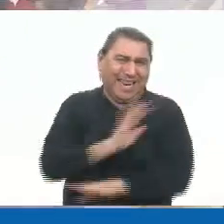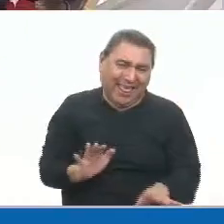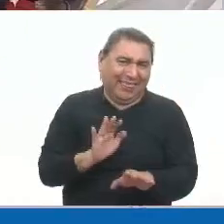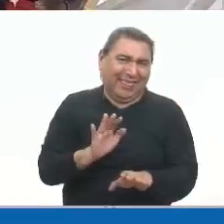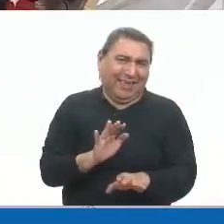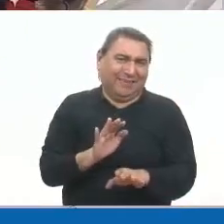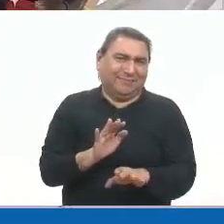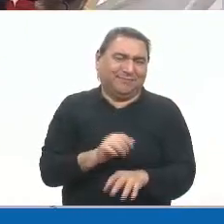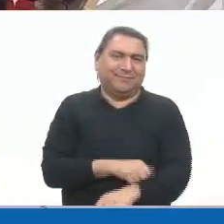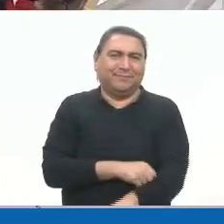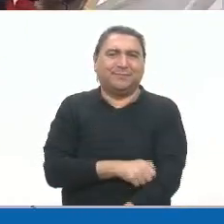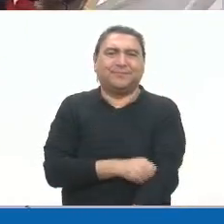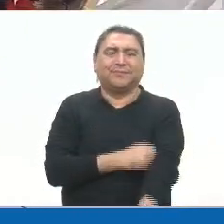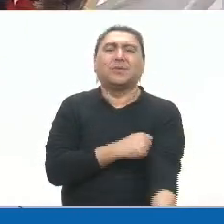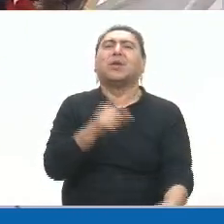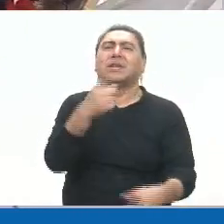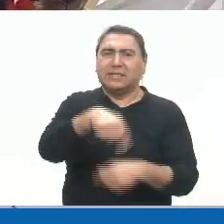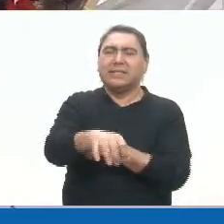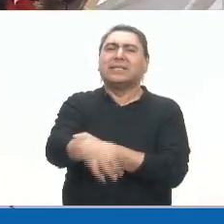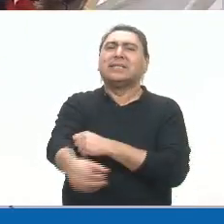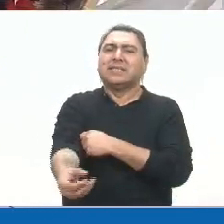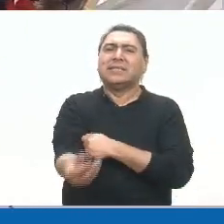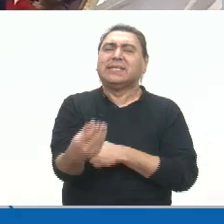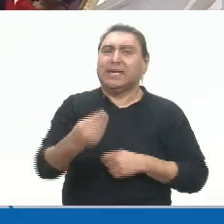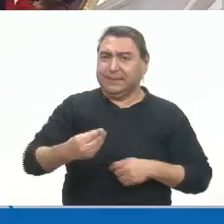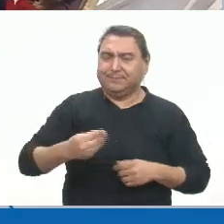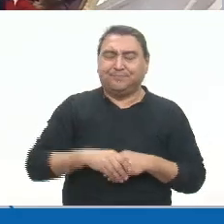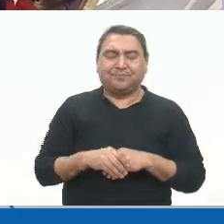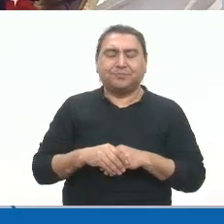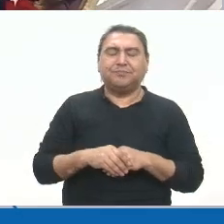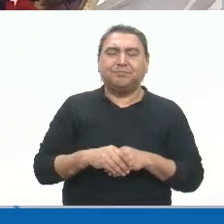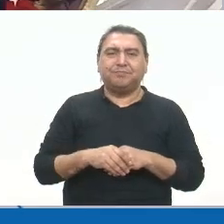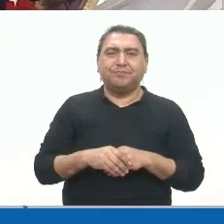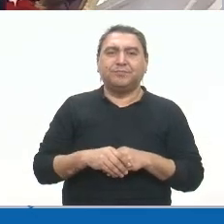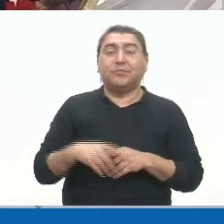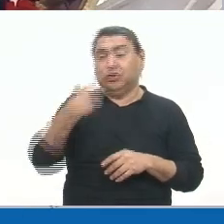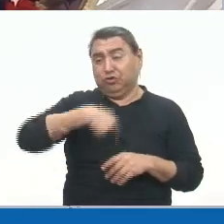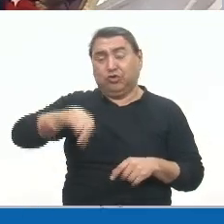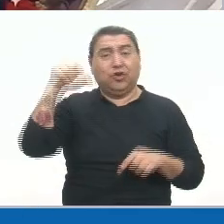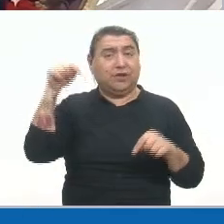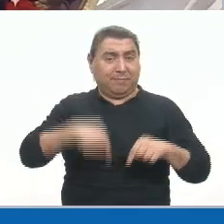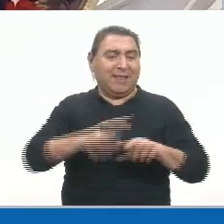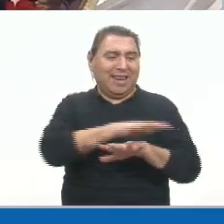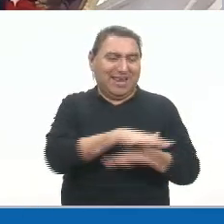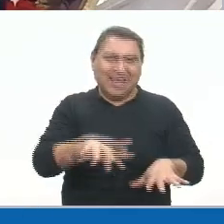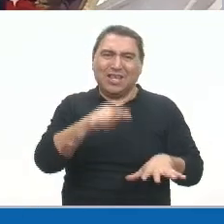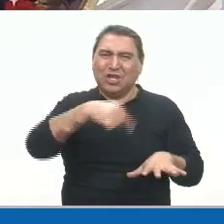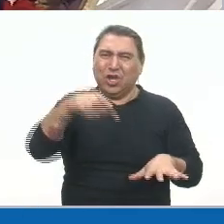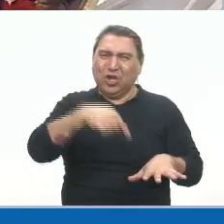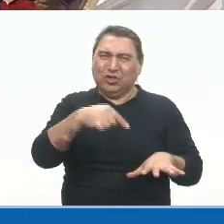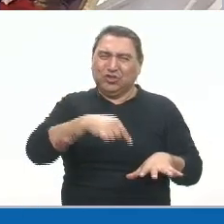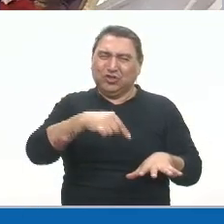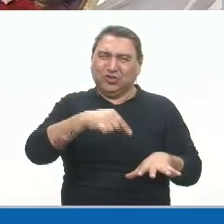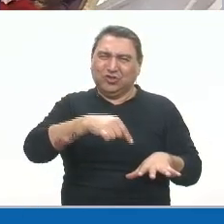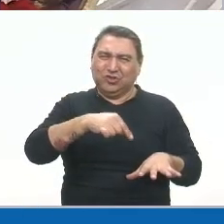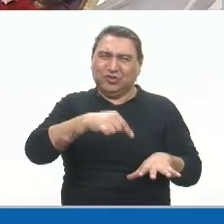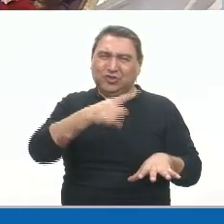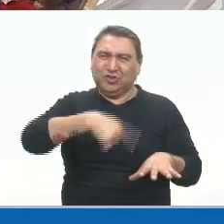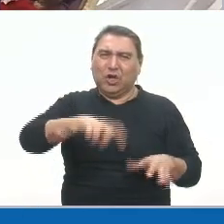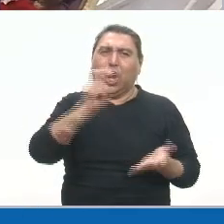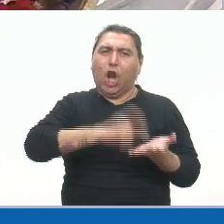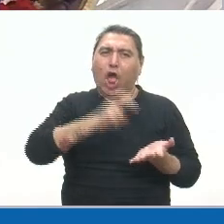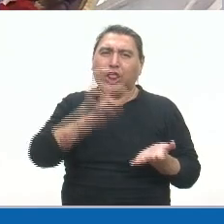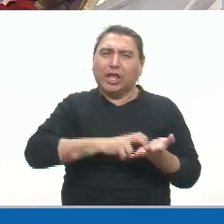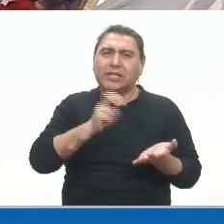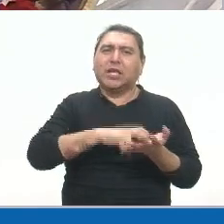absolutamente nada y sabe qué Nosotros somos o en este caso Los chicos son noti